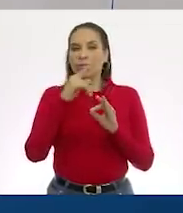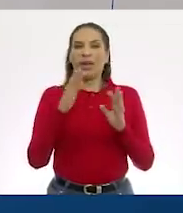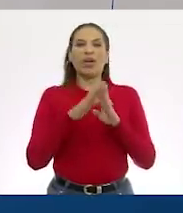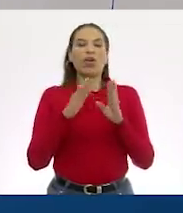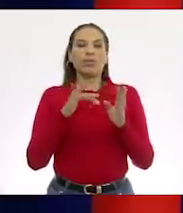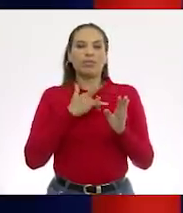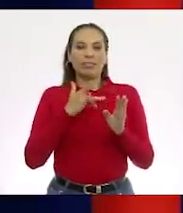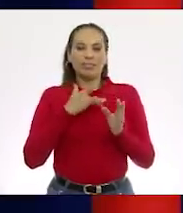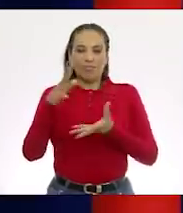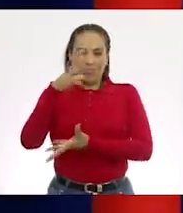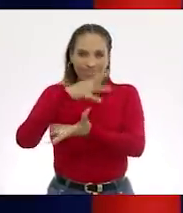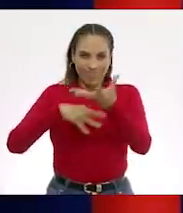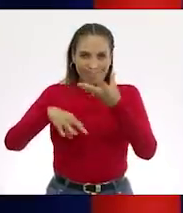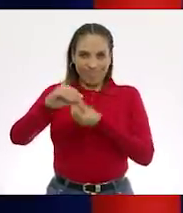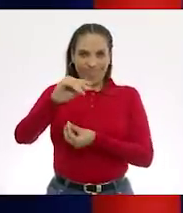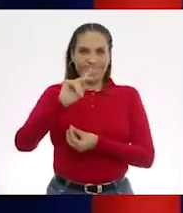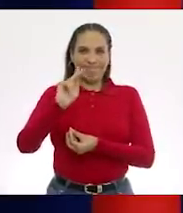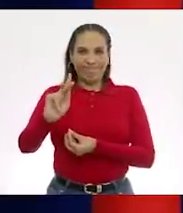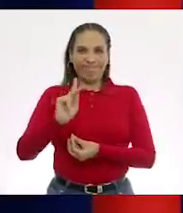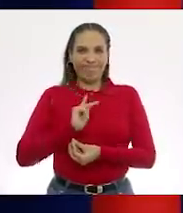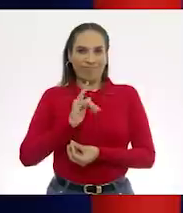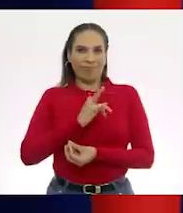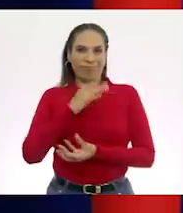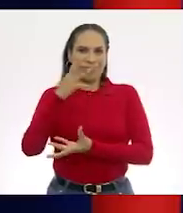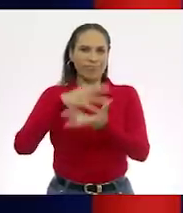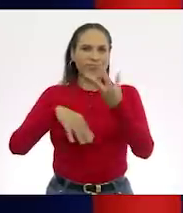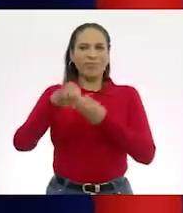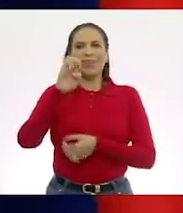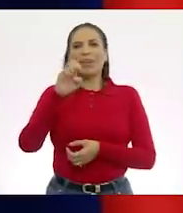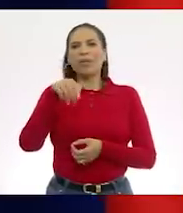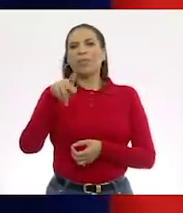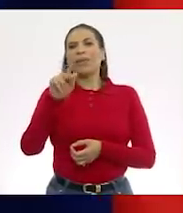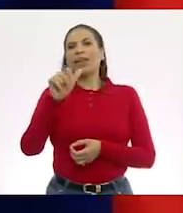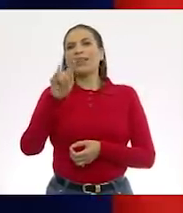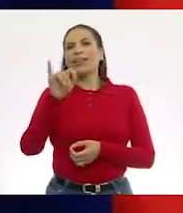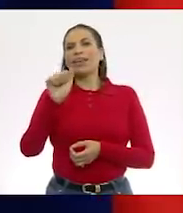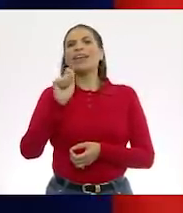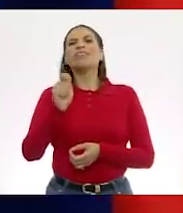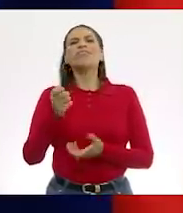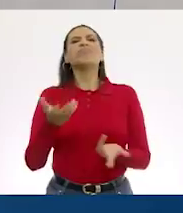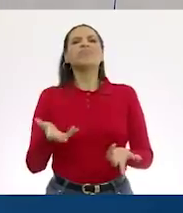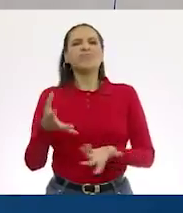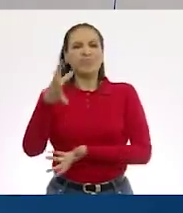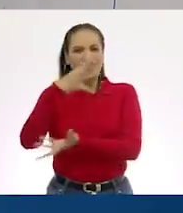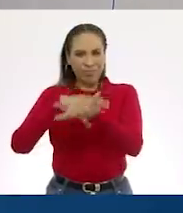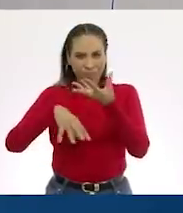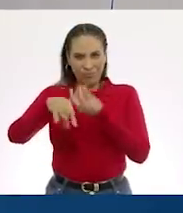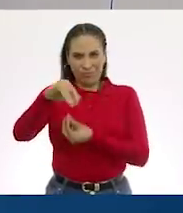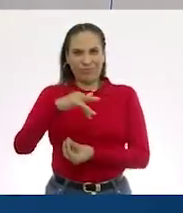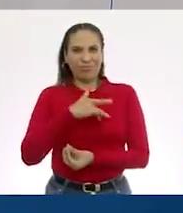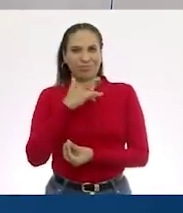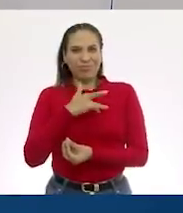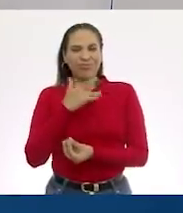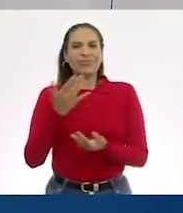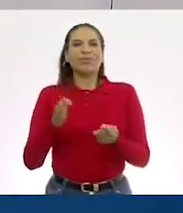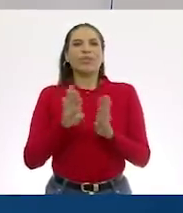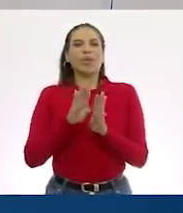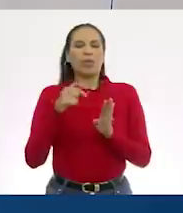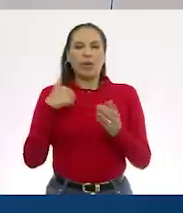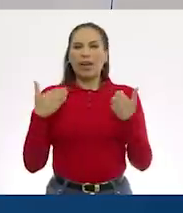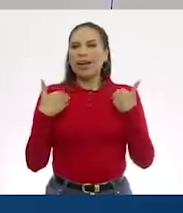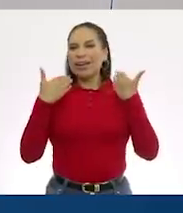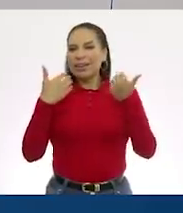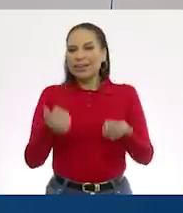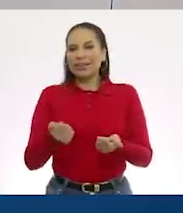empatía. ¿Empatía? ¿Qué es eso? ¿Cómo empatía? La empatía es la capacidad de